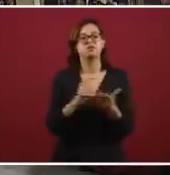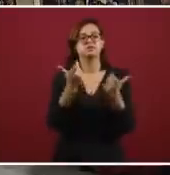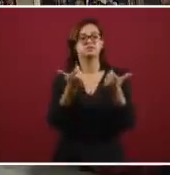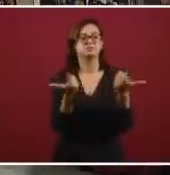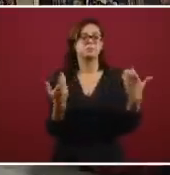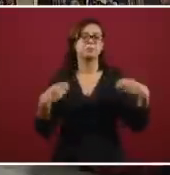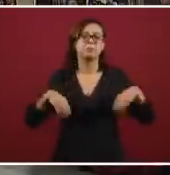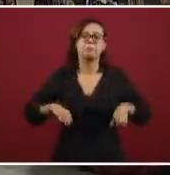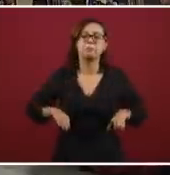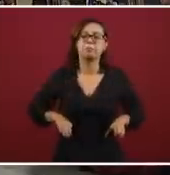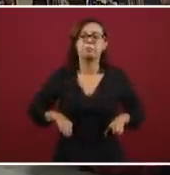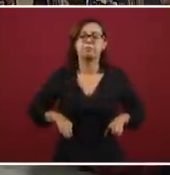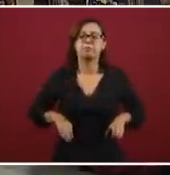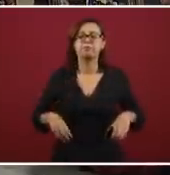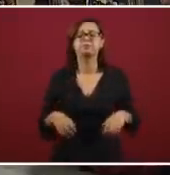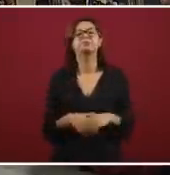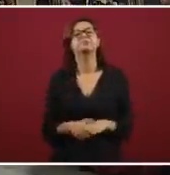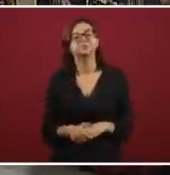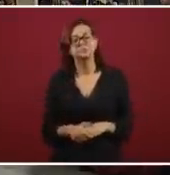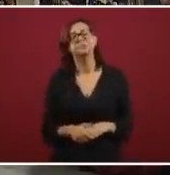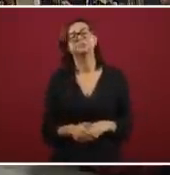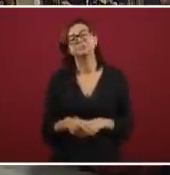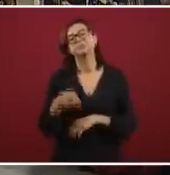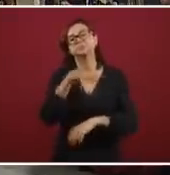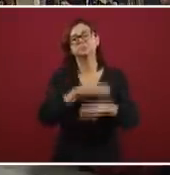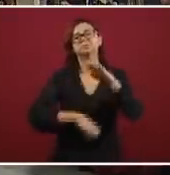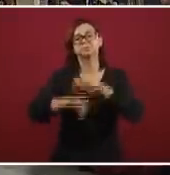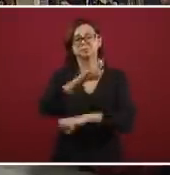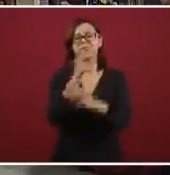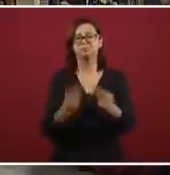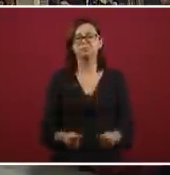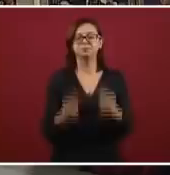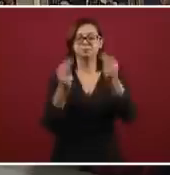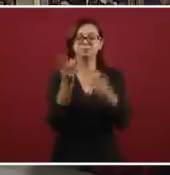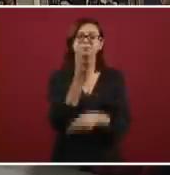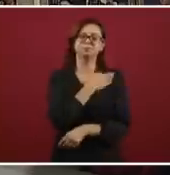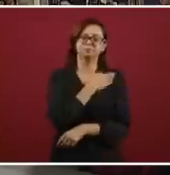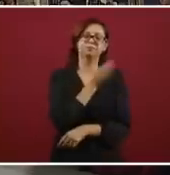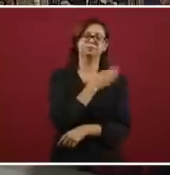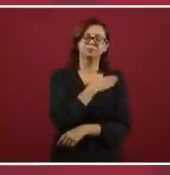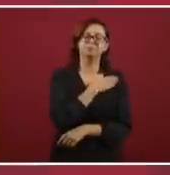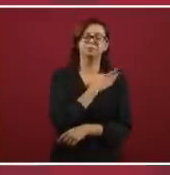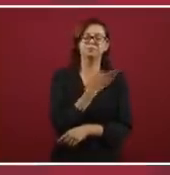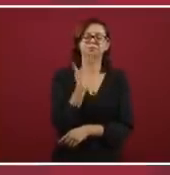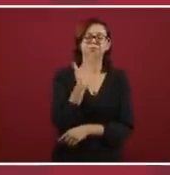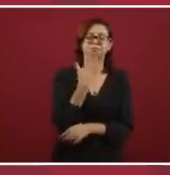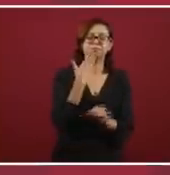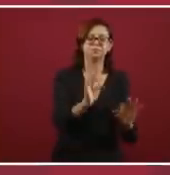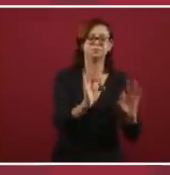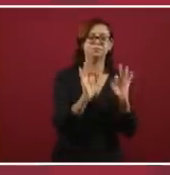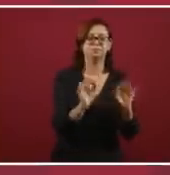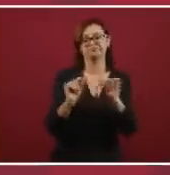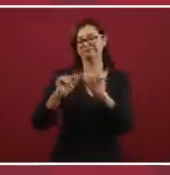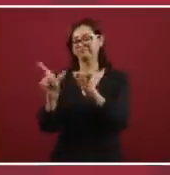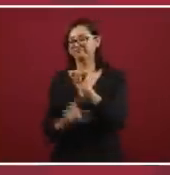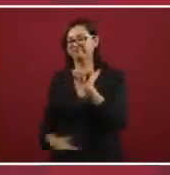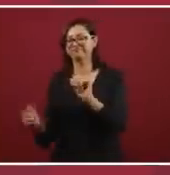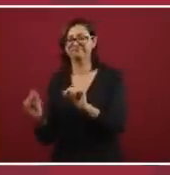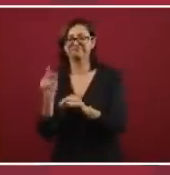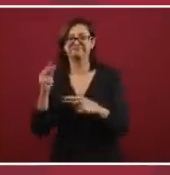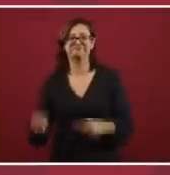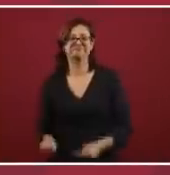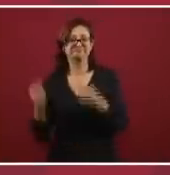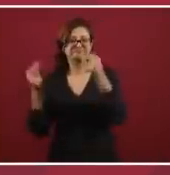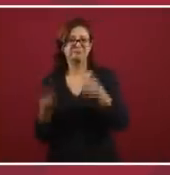contratos. Buen negocio para las empresas, mal negocio para la nación.